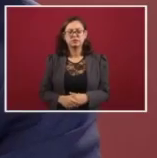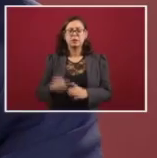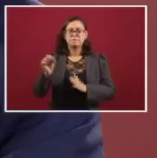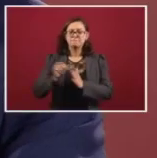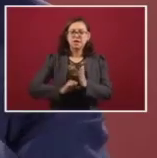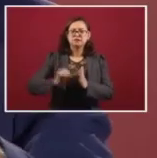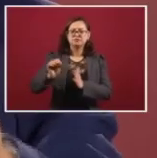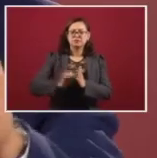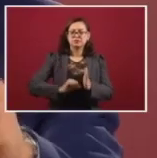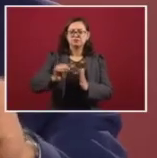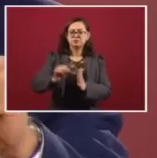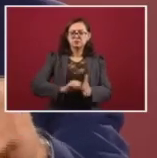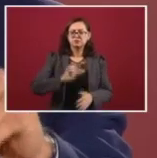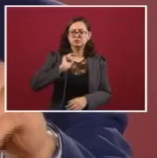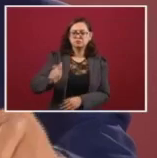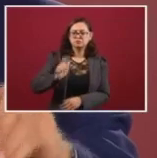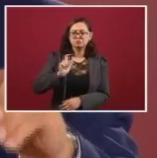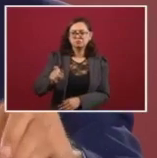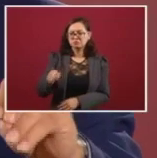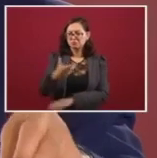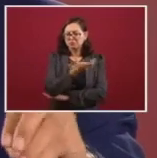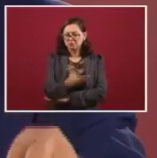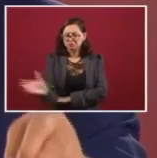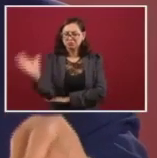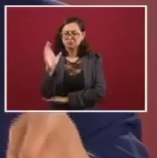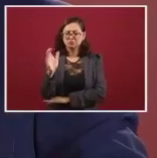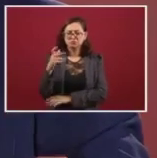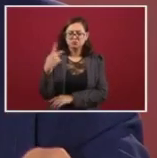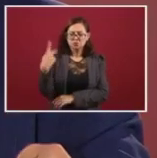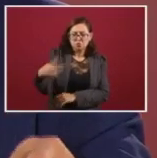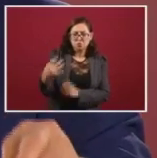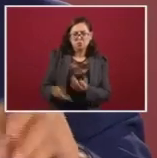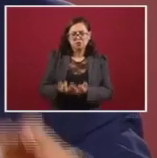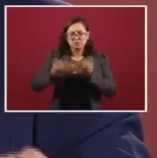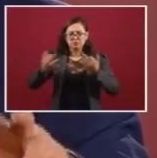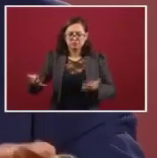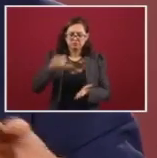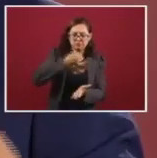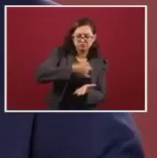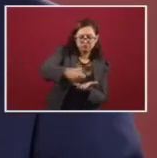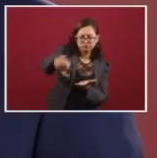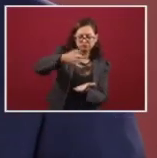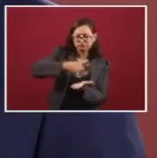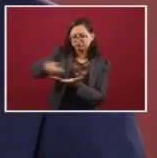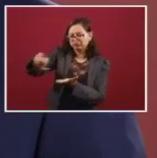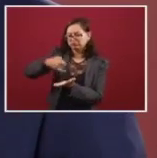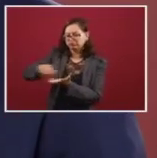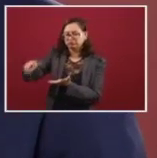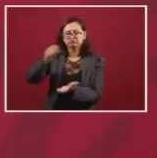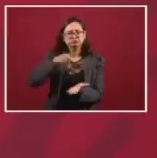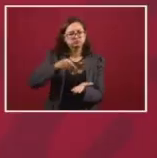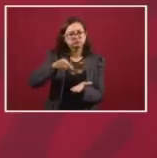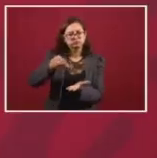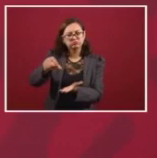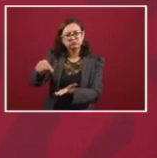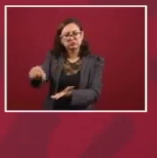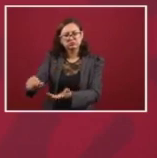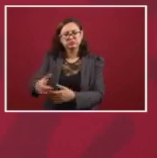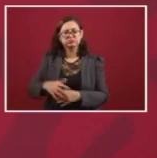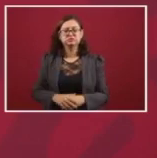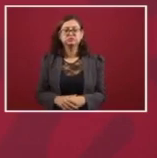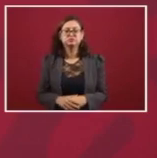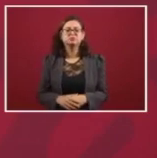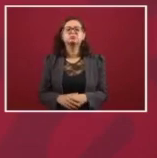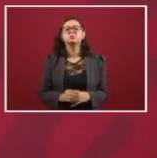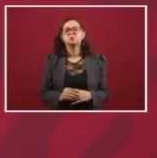mensuales. Campesinos, para que estén cultivando sus parcelas, ejidatarios, pequeños propietarios. Entonces, se